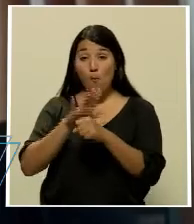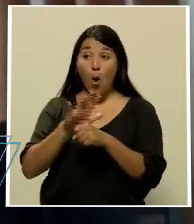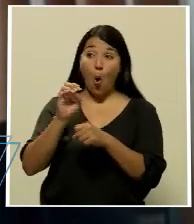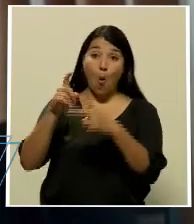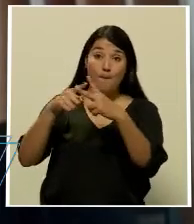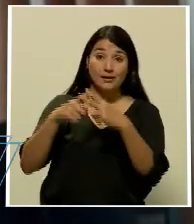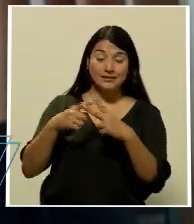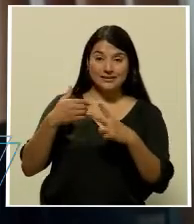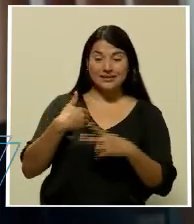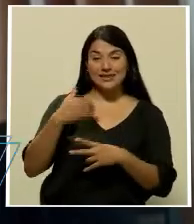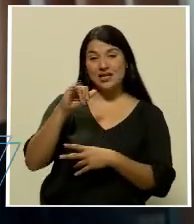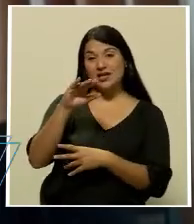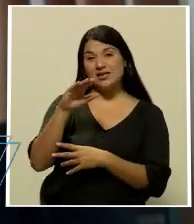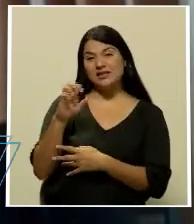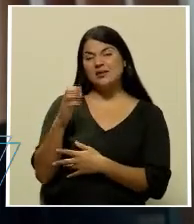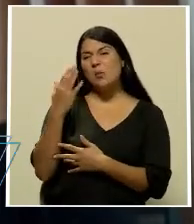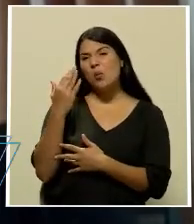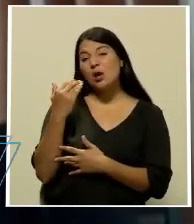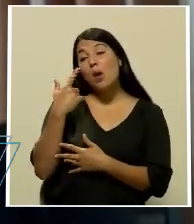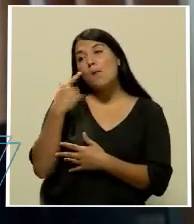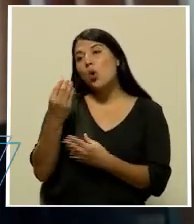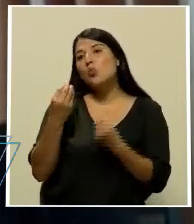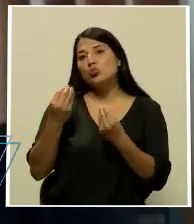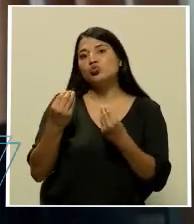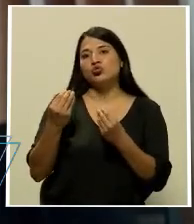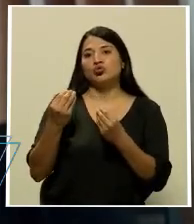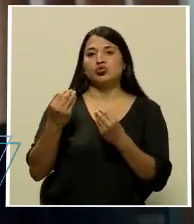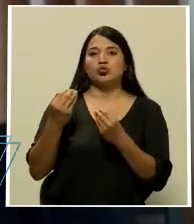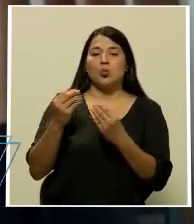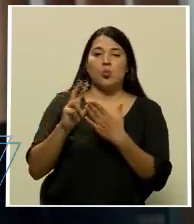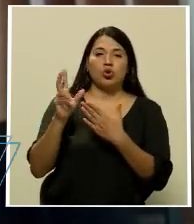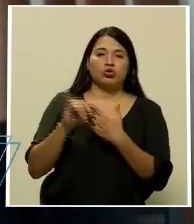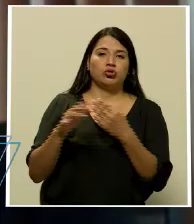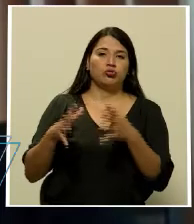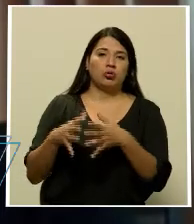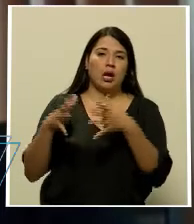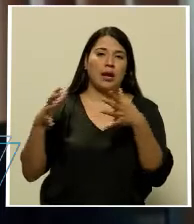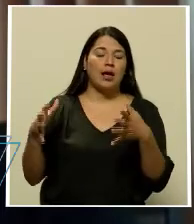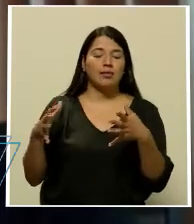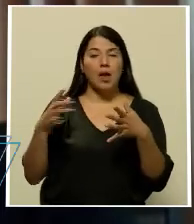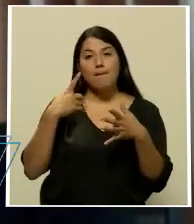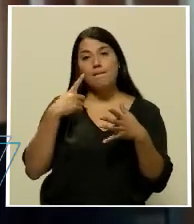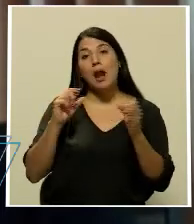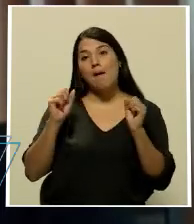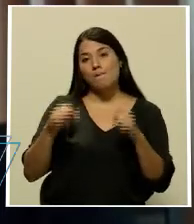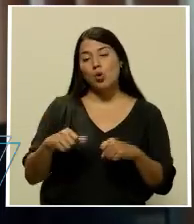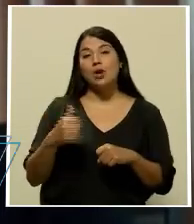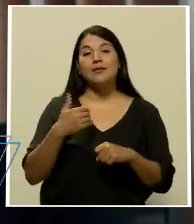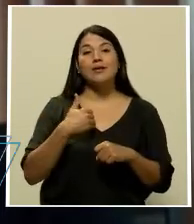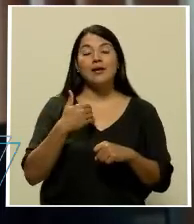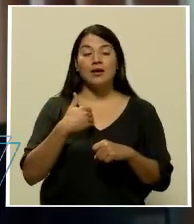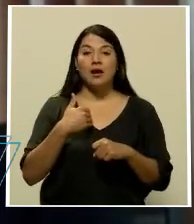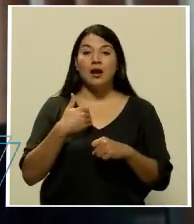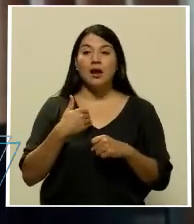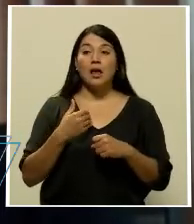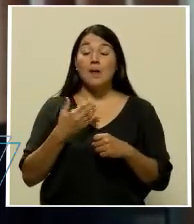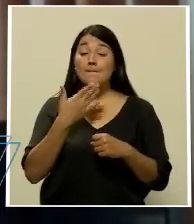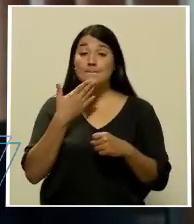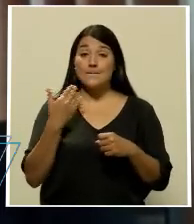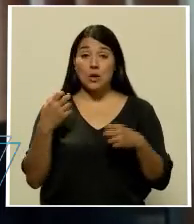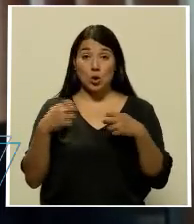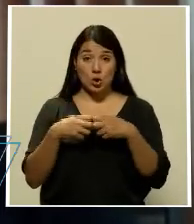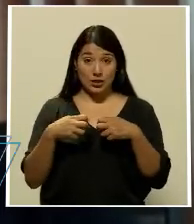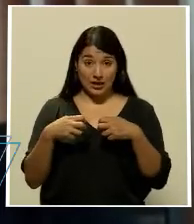el resultado de las enormes inversiones que se han hecho precisamente para contar con una matriz